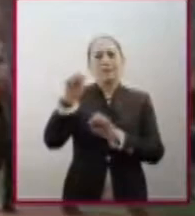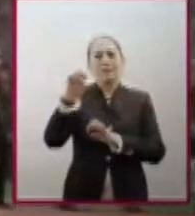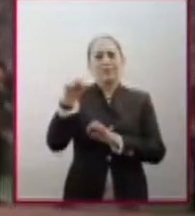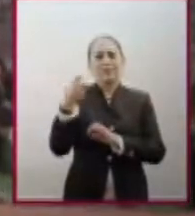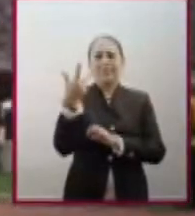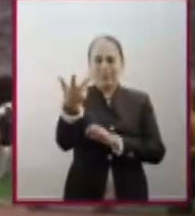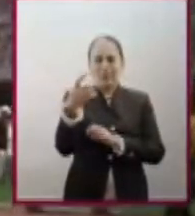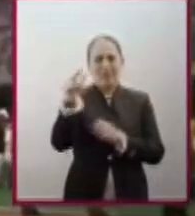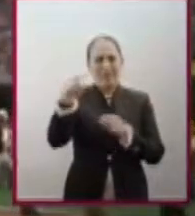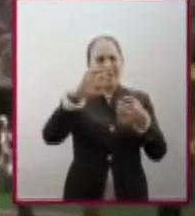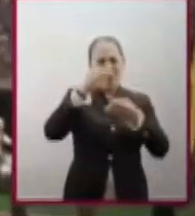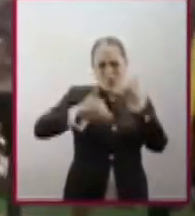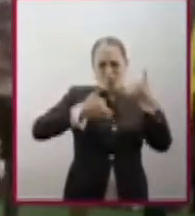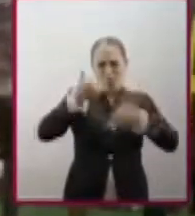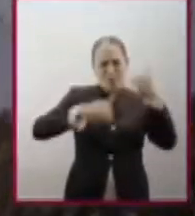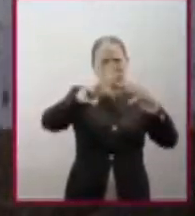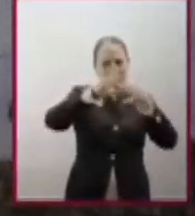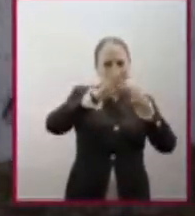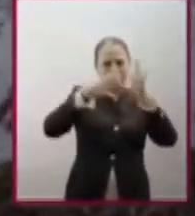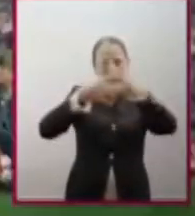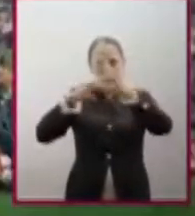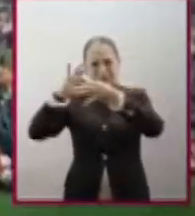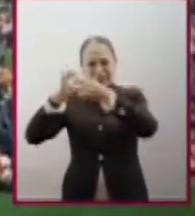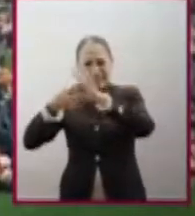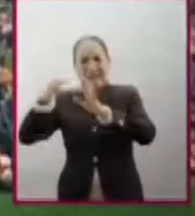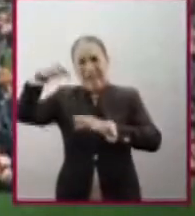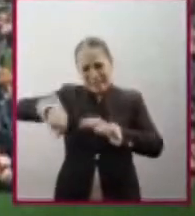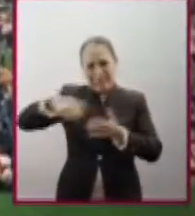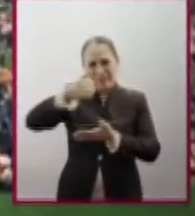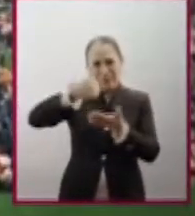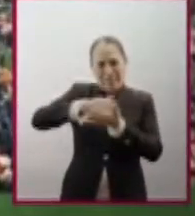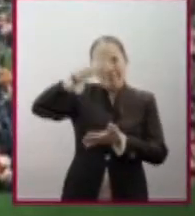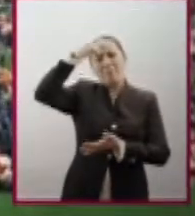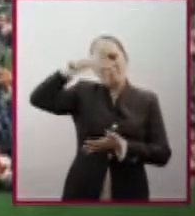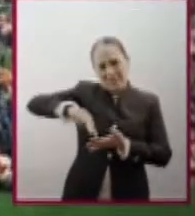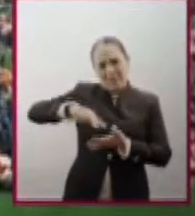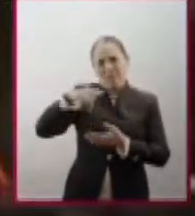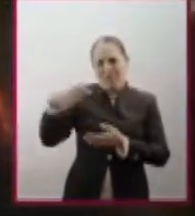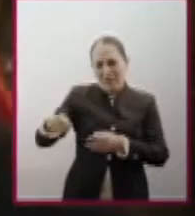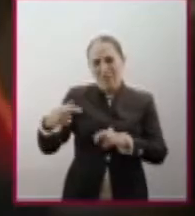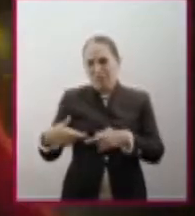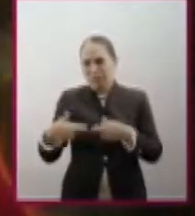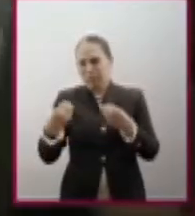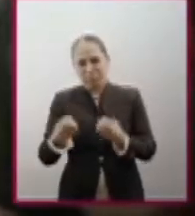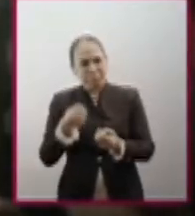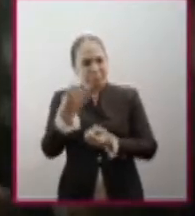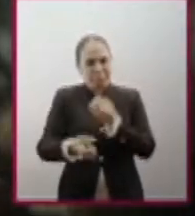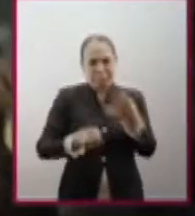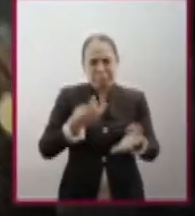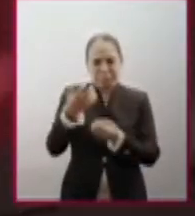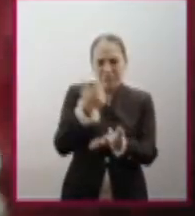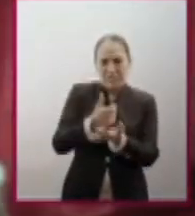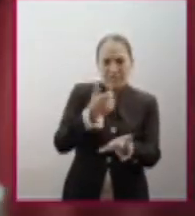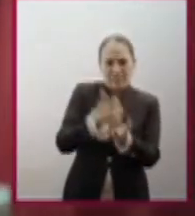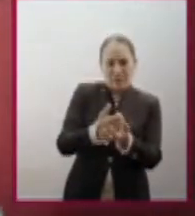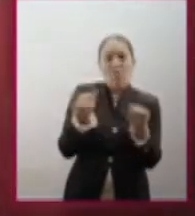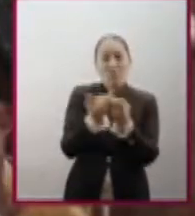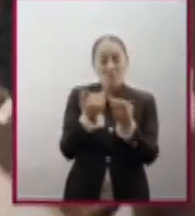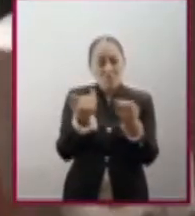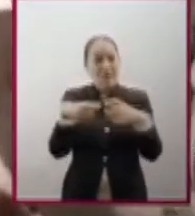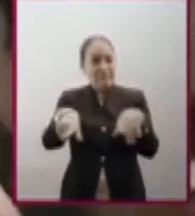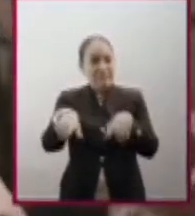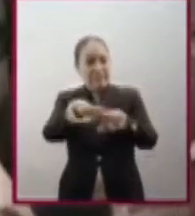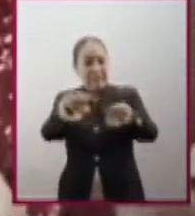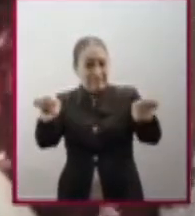principal patrocinador de los Juegos Olímpicos celebrados en la Ciudad de México y, a la fecha, sigue siendo patrocinador de los equipos